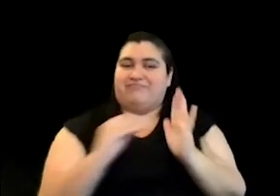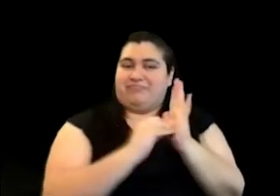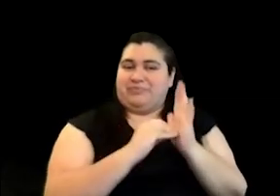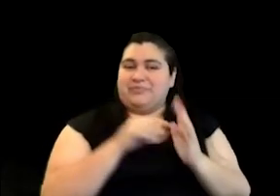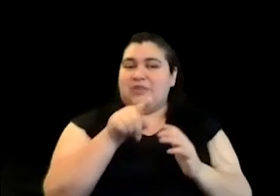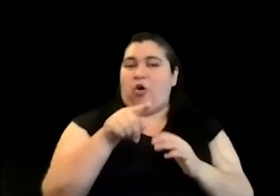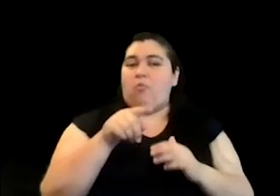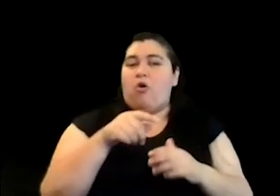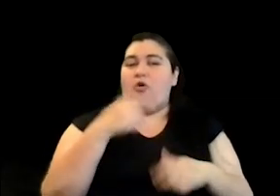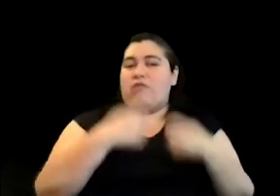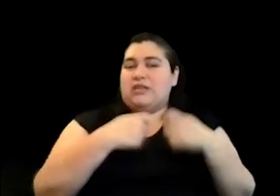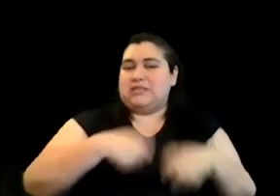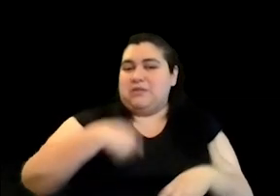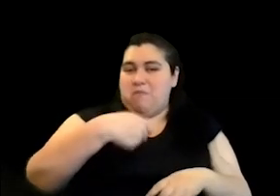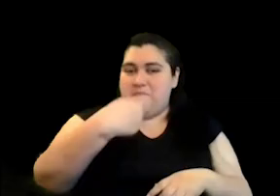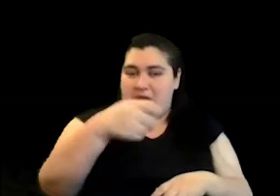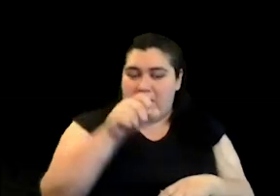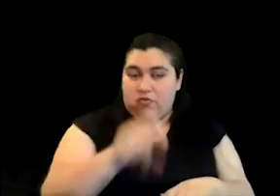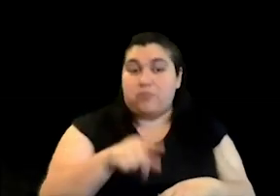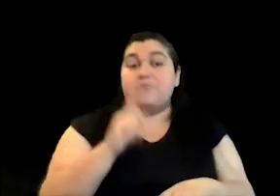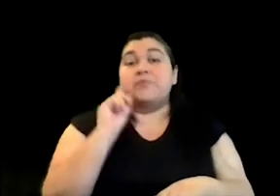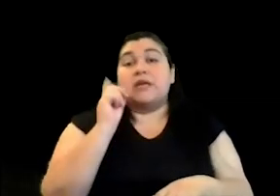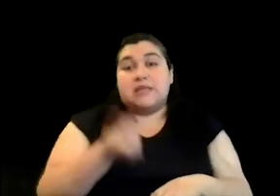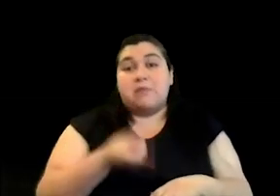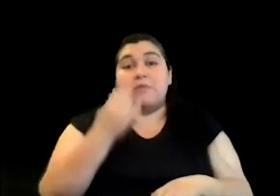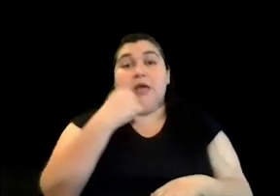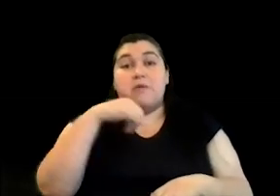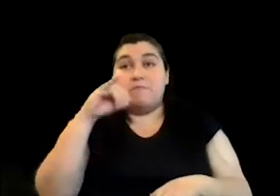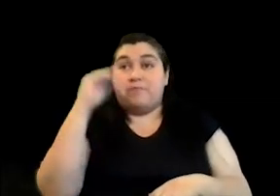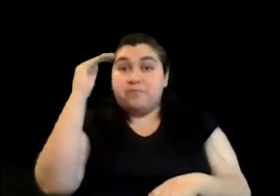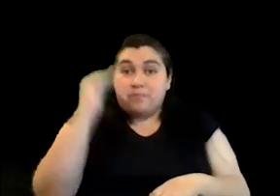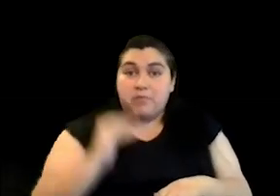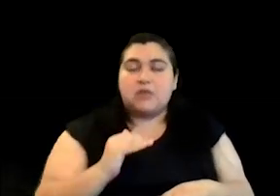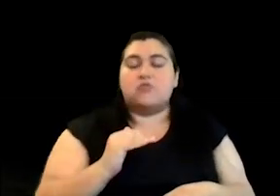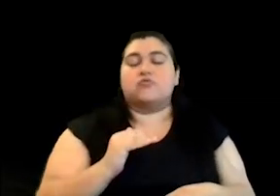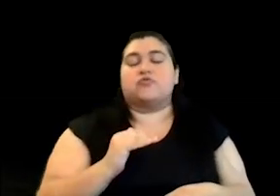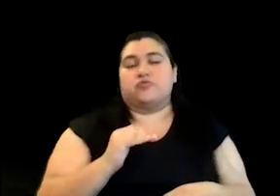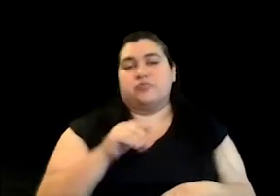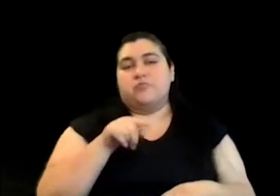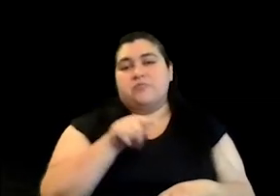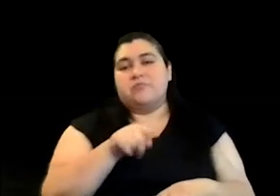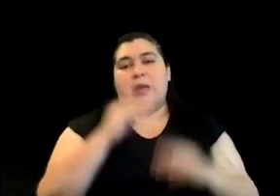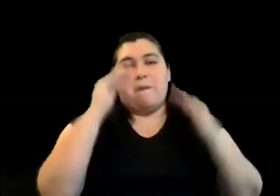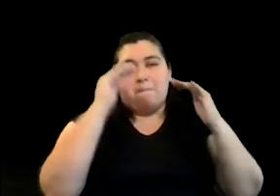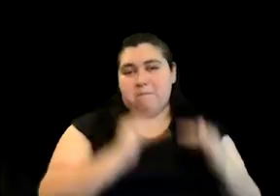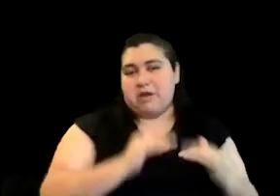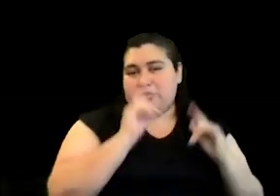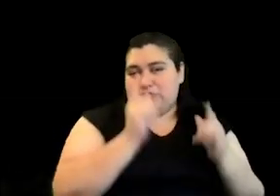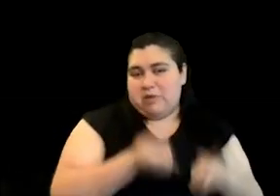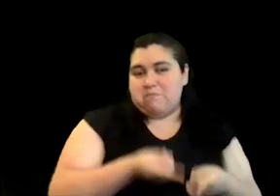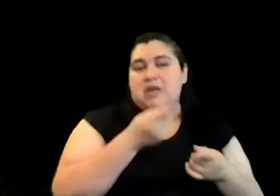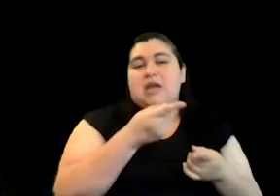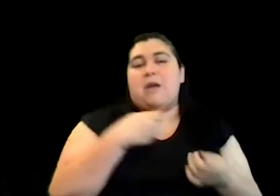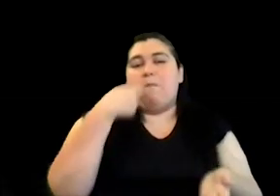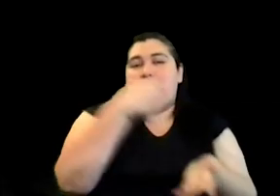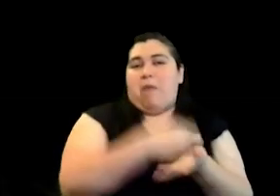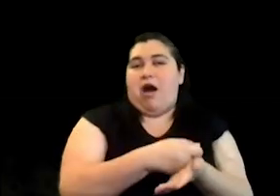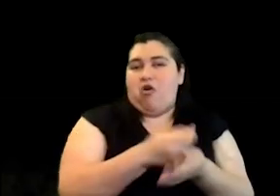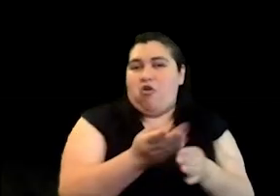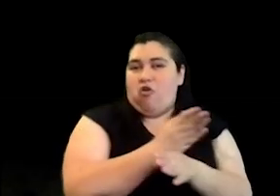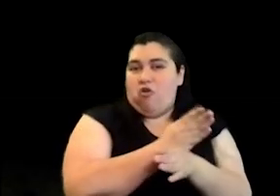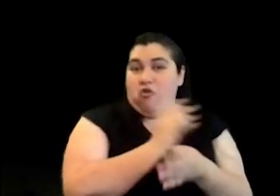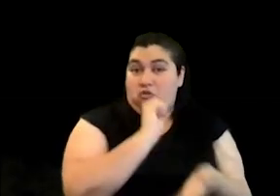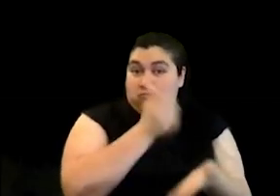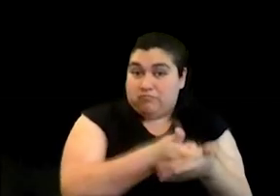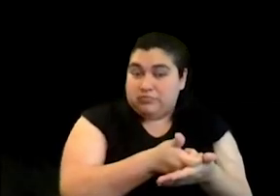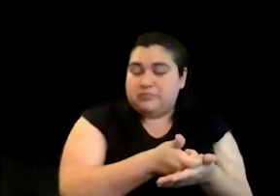facilidades, además de reducir la tasa de interés, también reduce el pago a cuenta, ¿sí? Lo cual nos